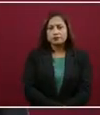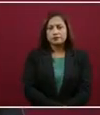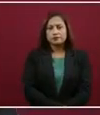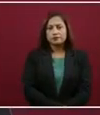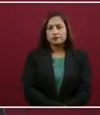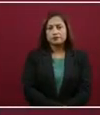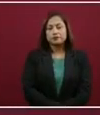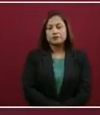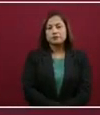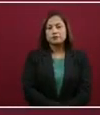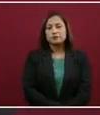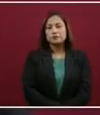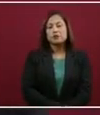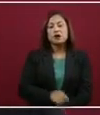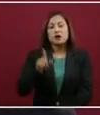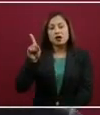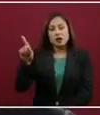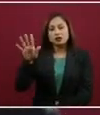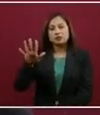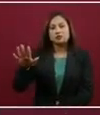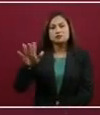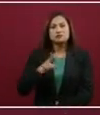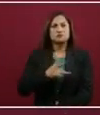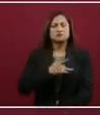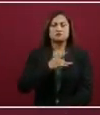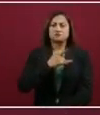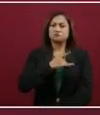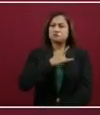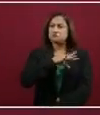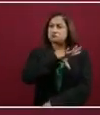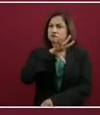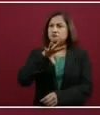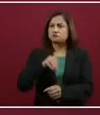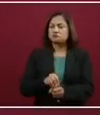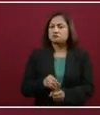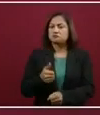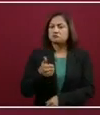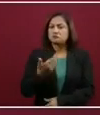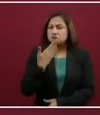Tienen un estado de bienestar que garantiza